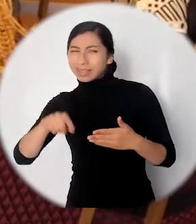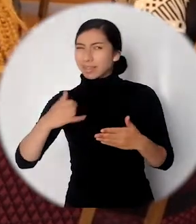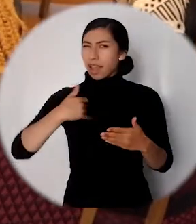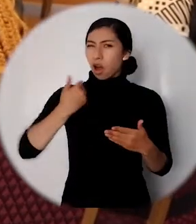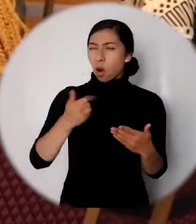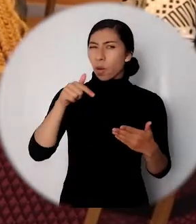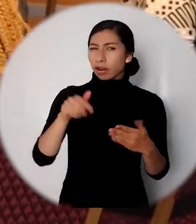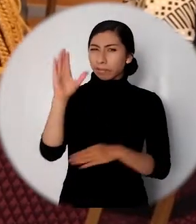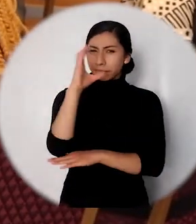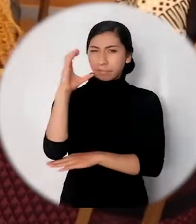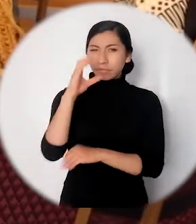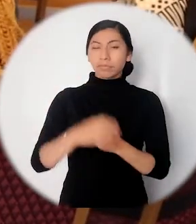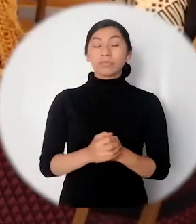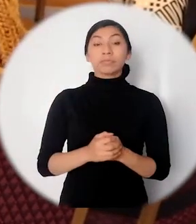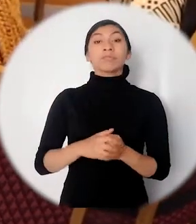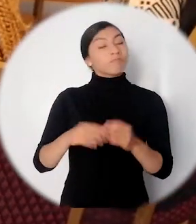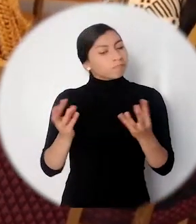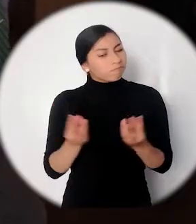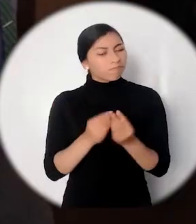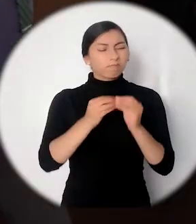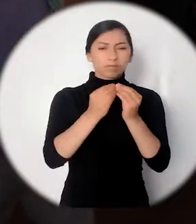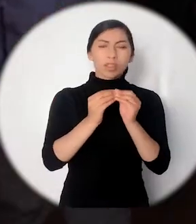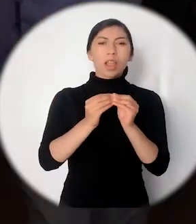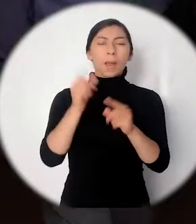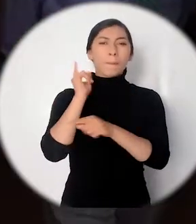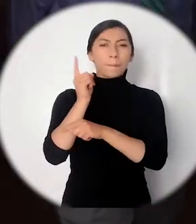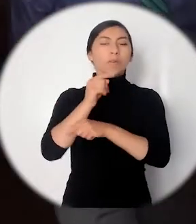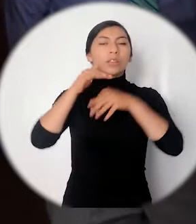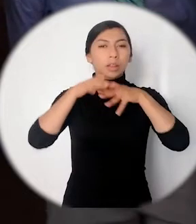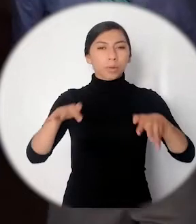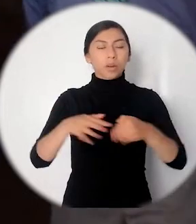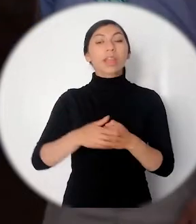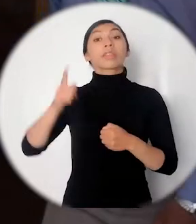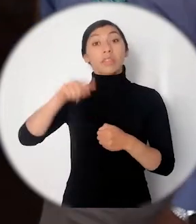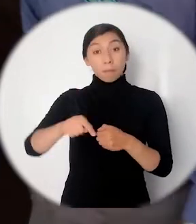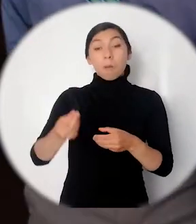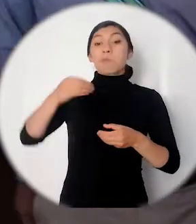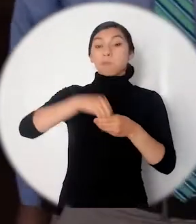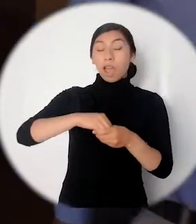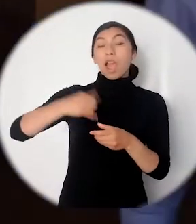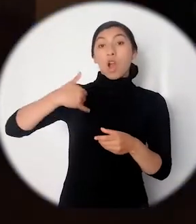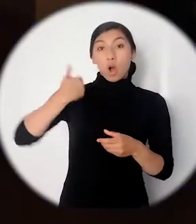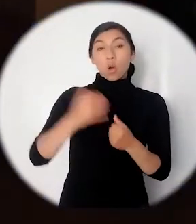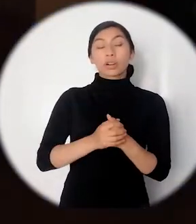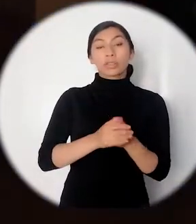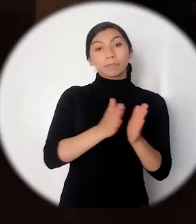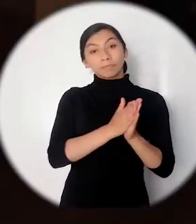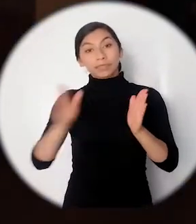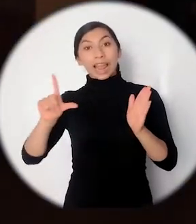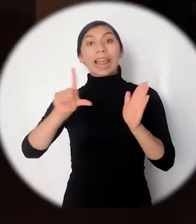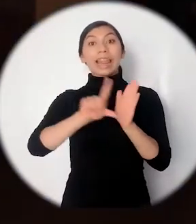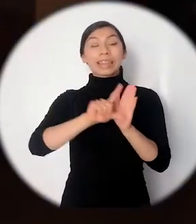esta población en nuestro país. Poder construir la política pública de atención a las víctimas con los jóvenes, 10 años más de la prórroga